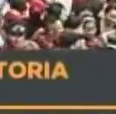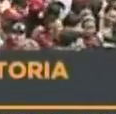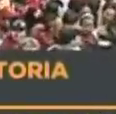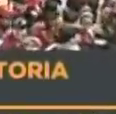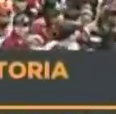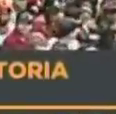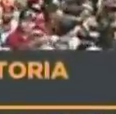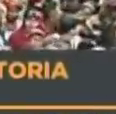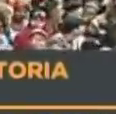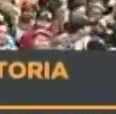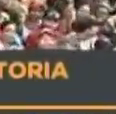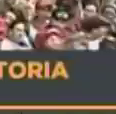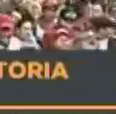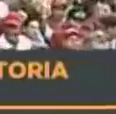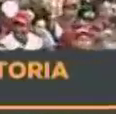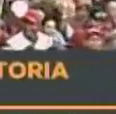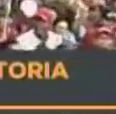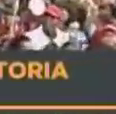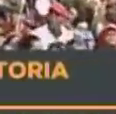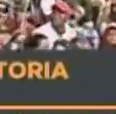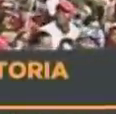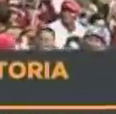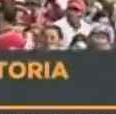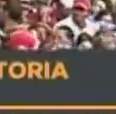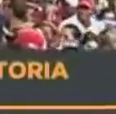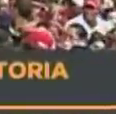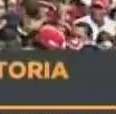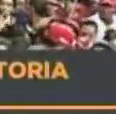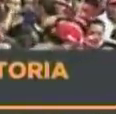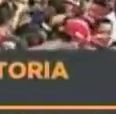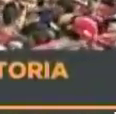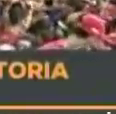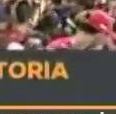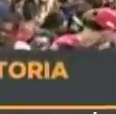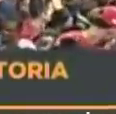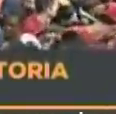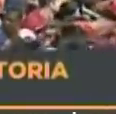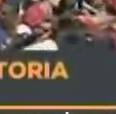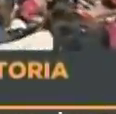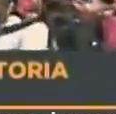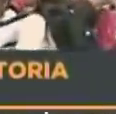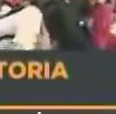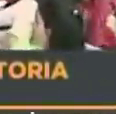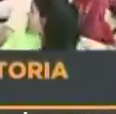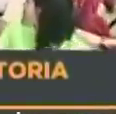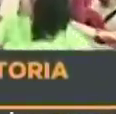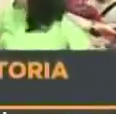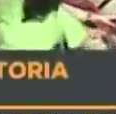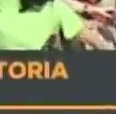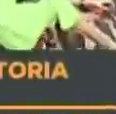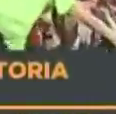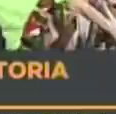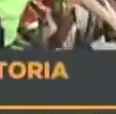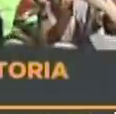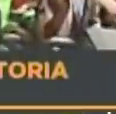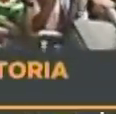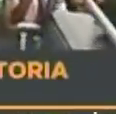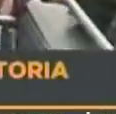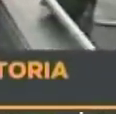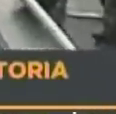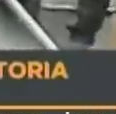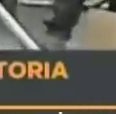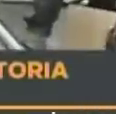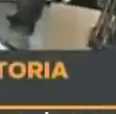2025. Un hombre que ha sido atacado por todas partes, un hombre que